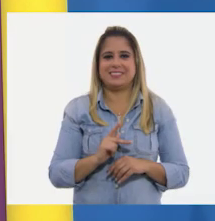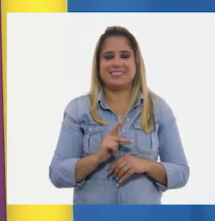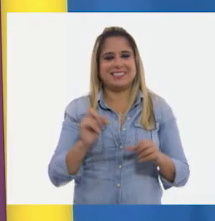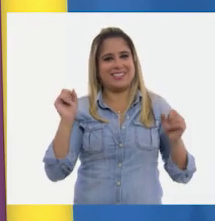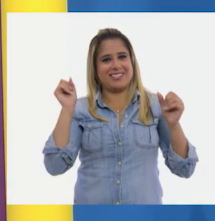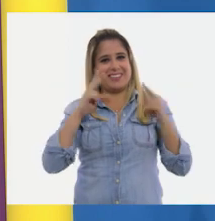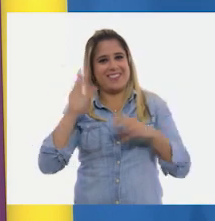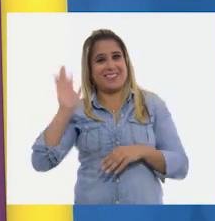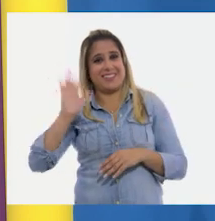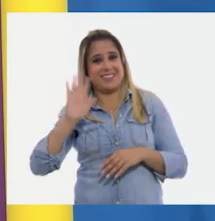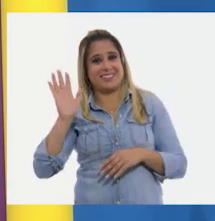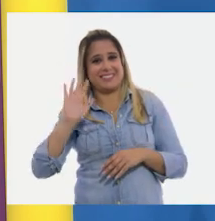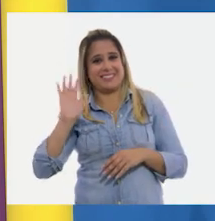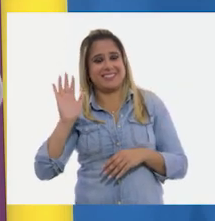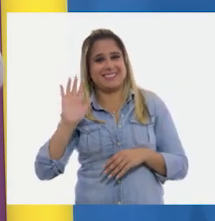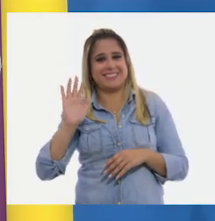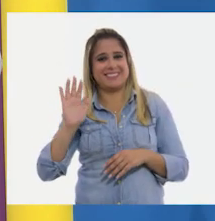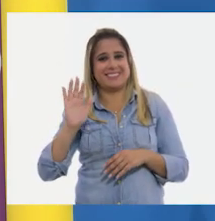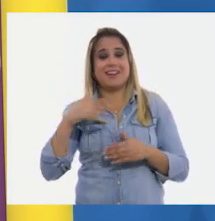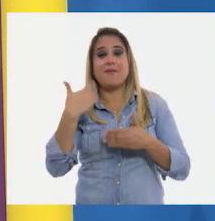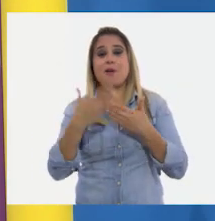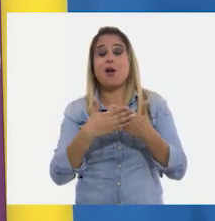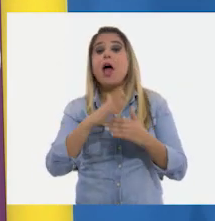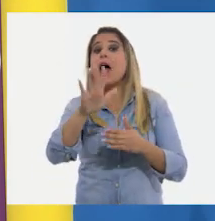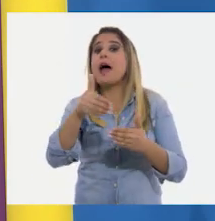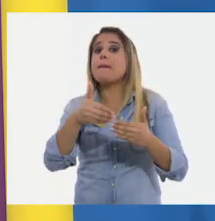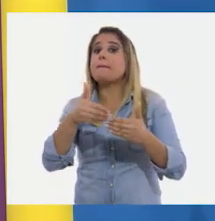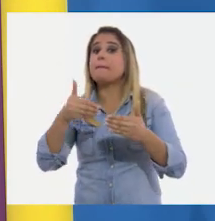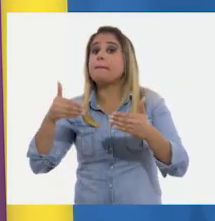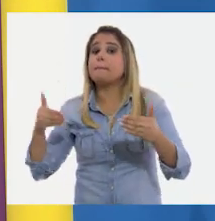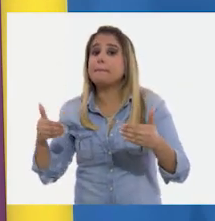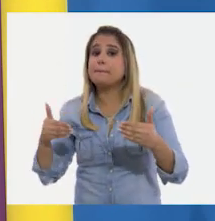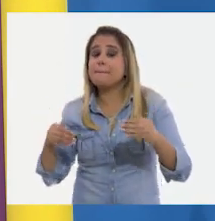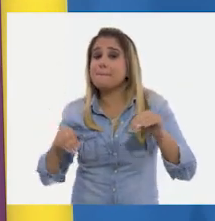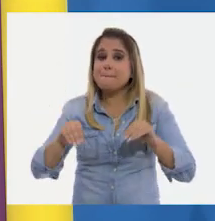Nos vemos, hasta la próxima. Pero antes, a